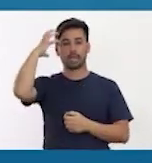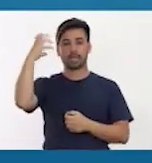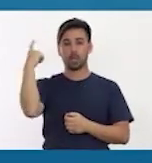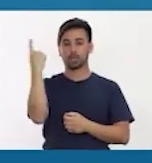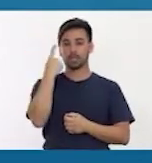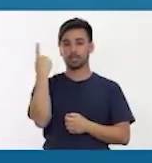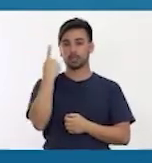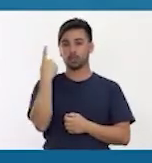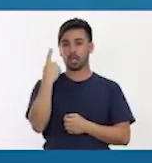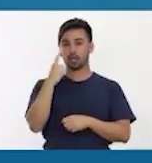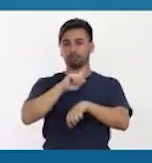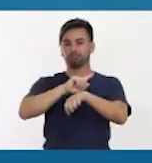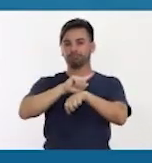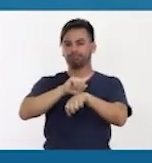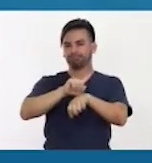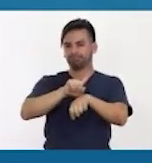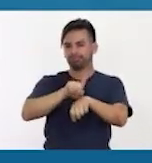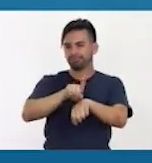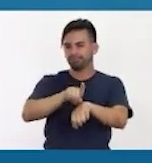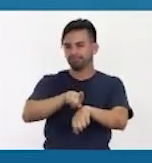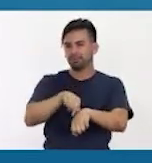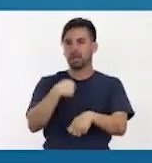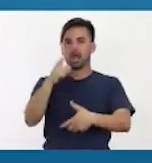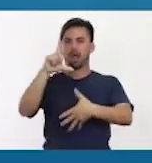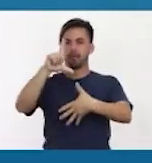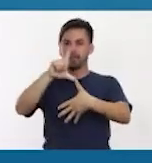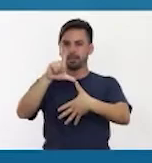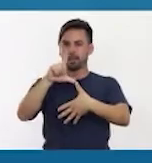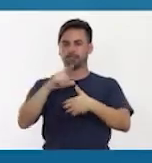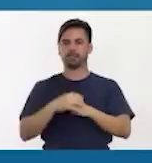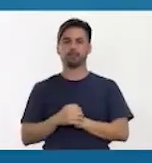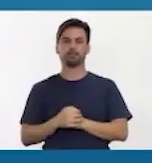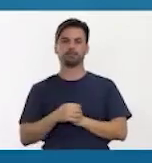América Latina. Demuestre la afirmación